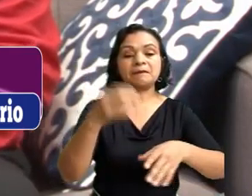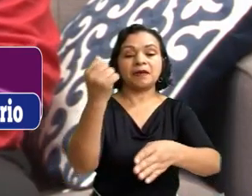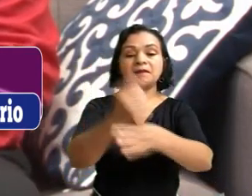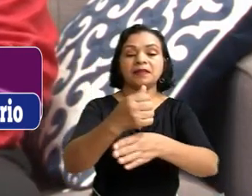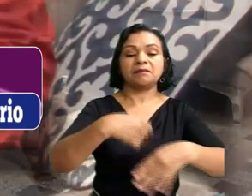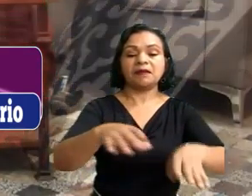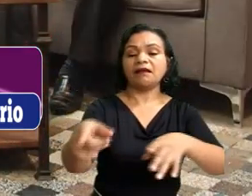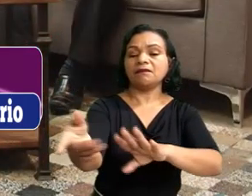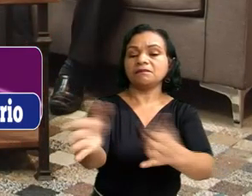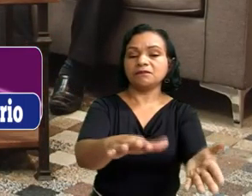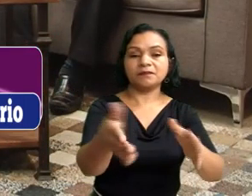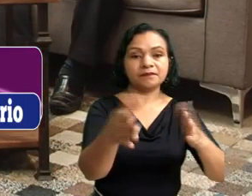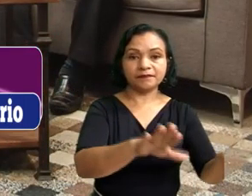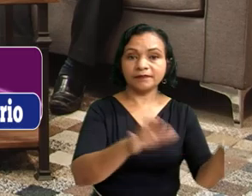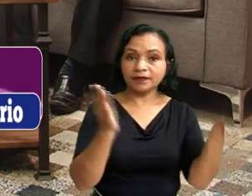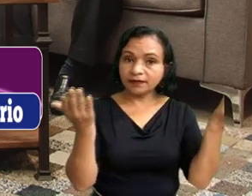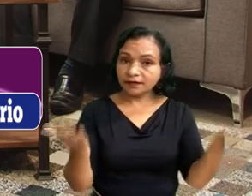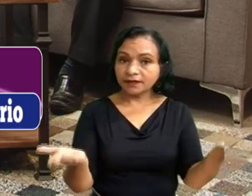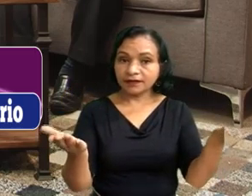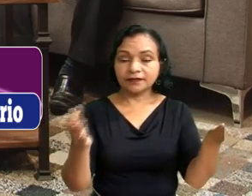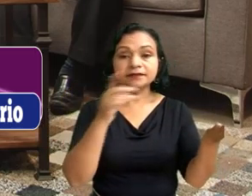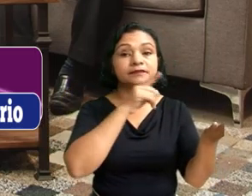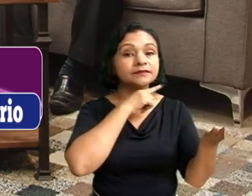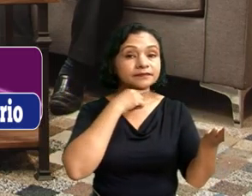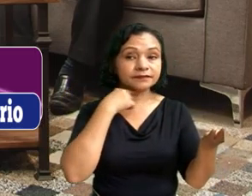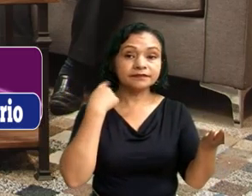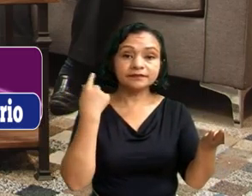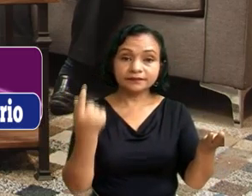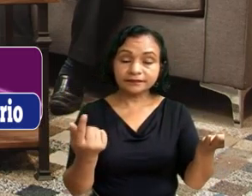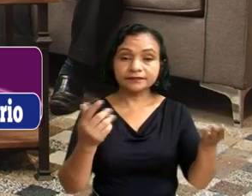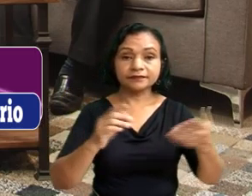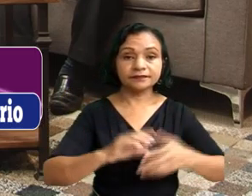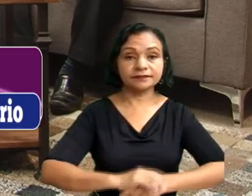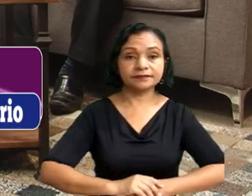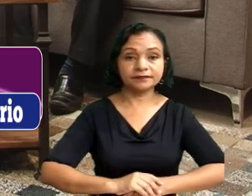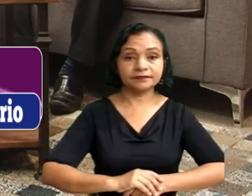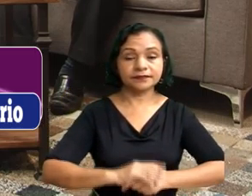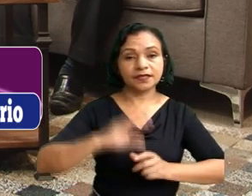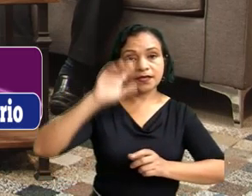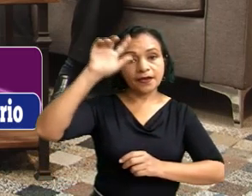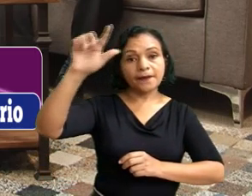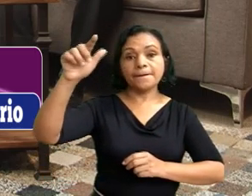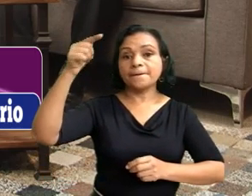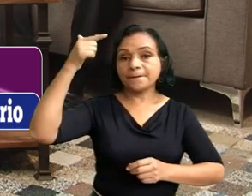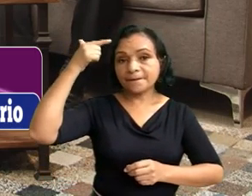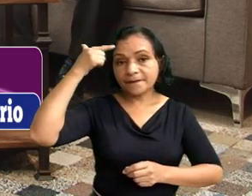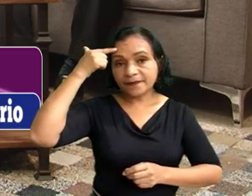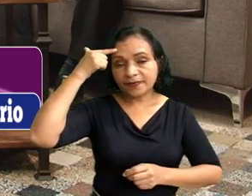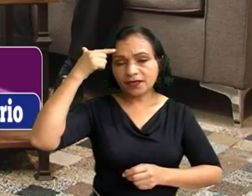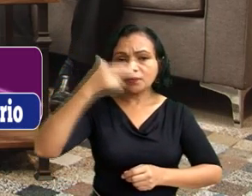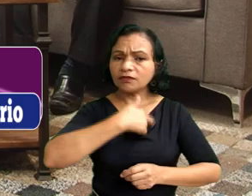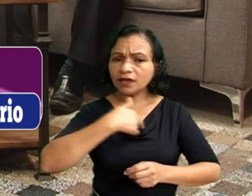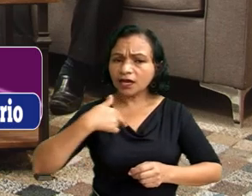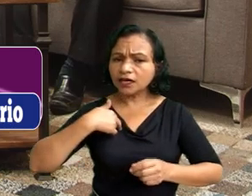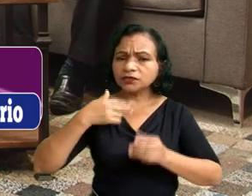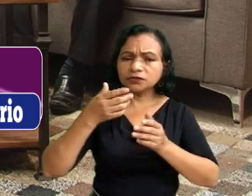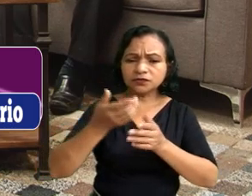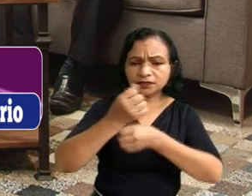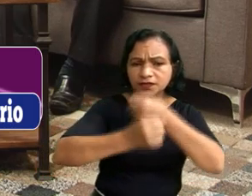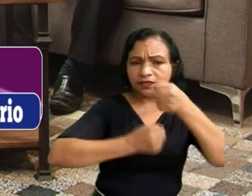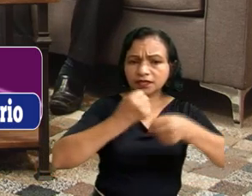morir ante esa realidad el gobierno ha venido enrumbándose del año